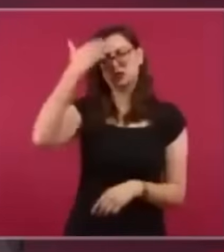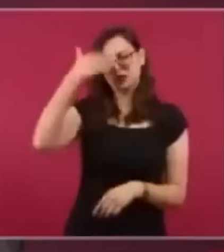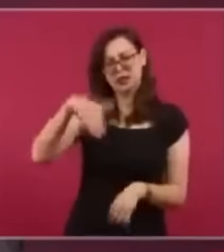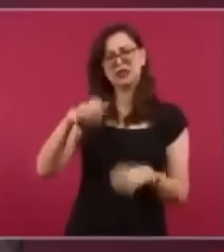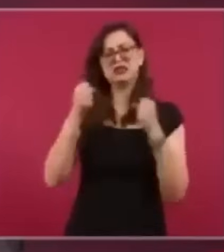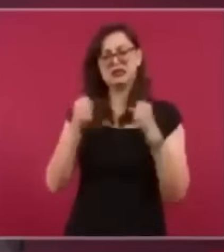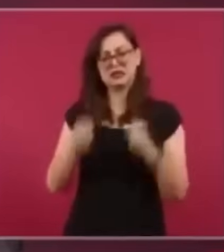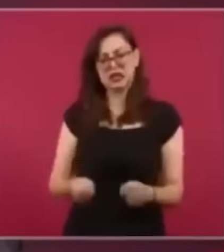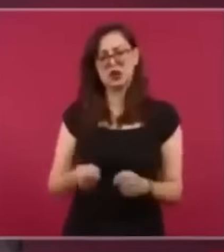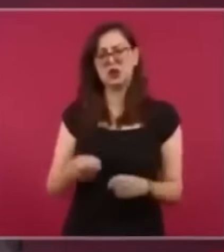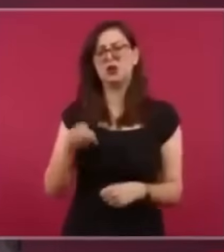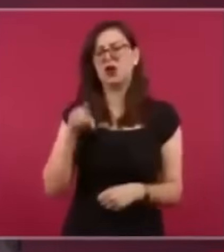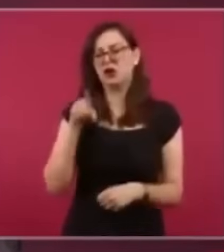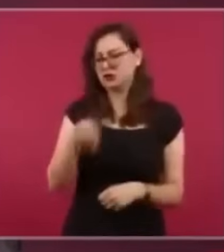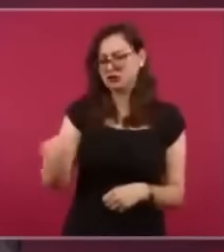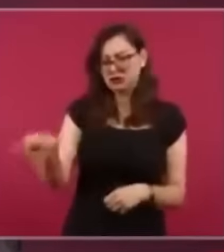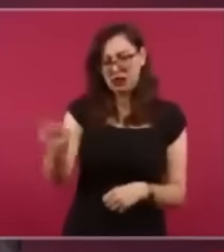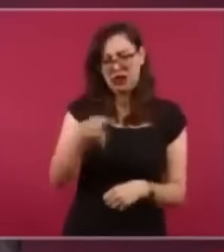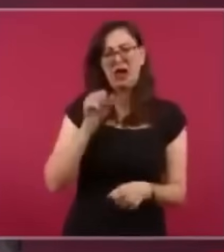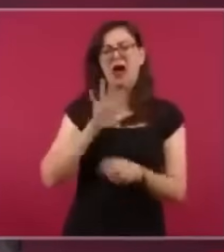Página 19,